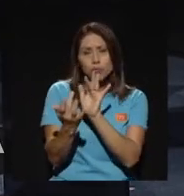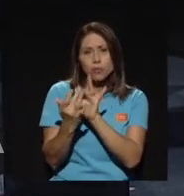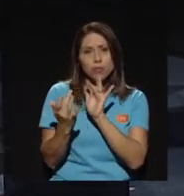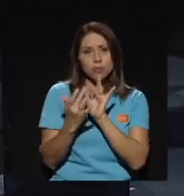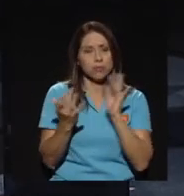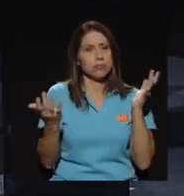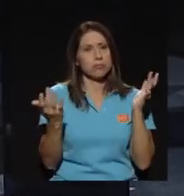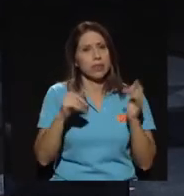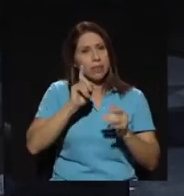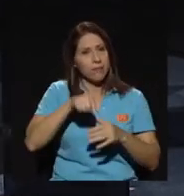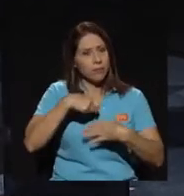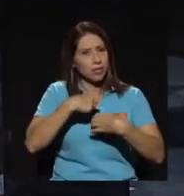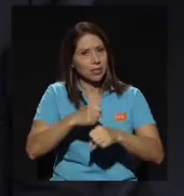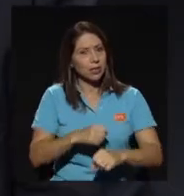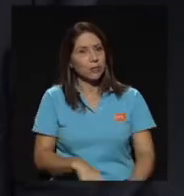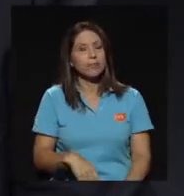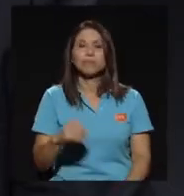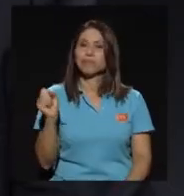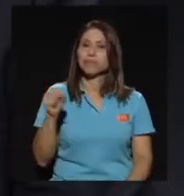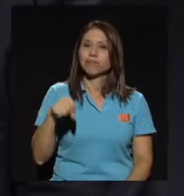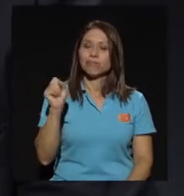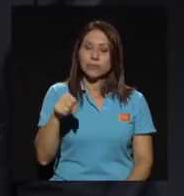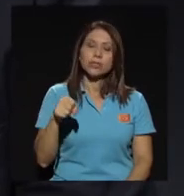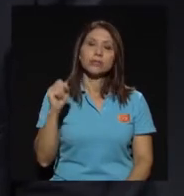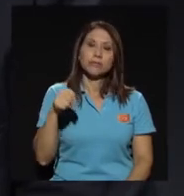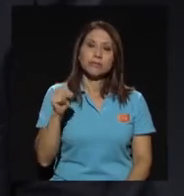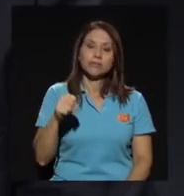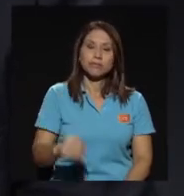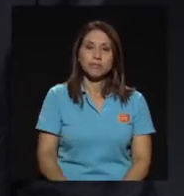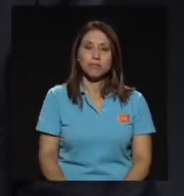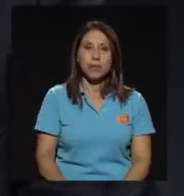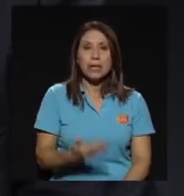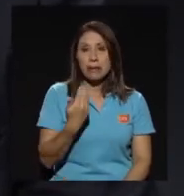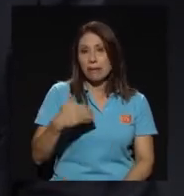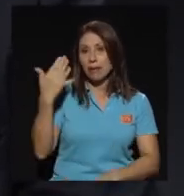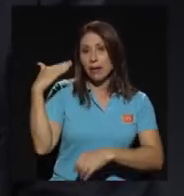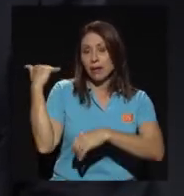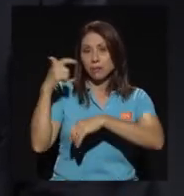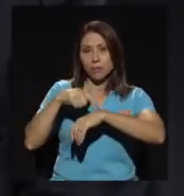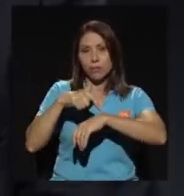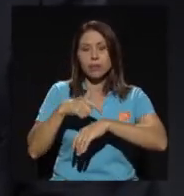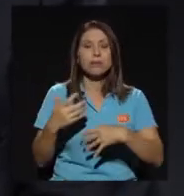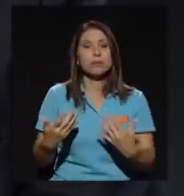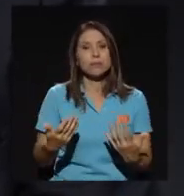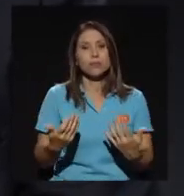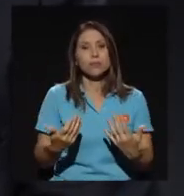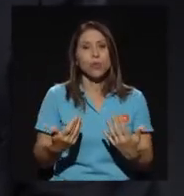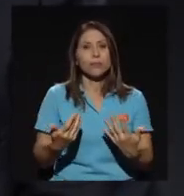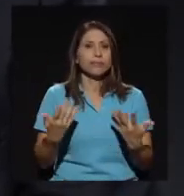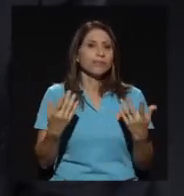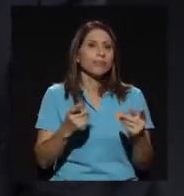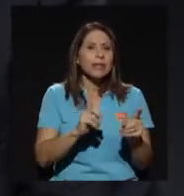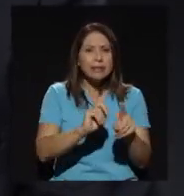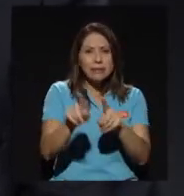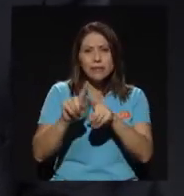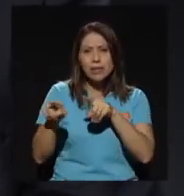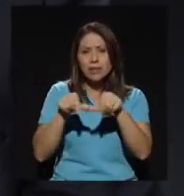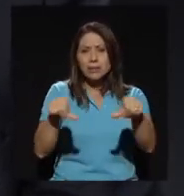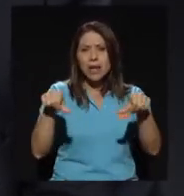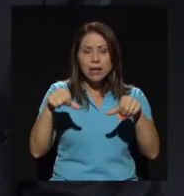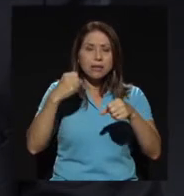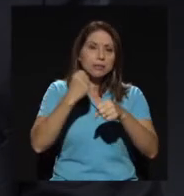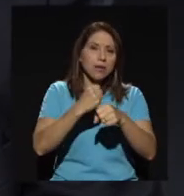tenemos que hacer si así es así es siguen y en aquel momento pues hubo cooperación en diferentes áreas